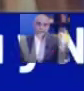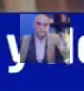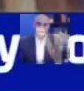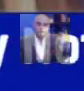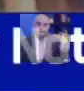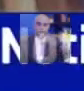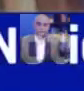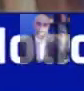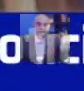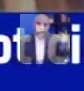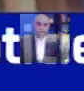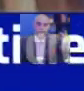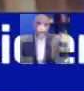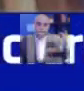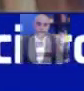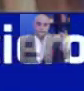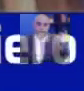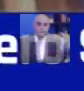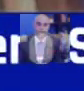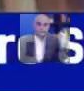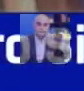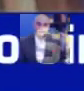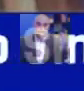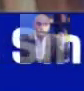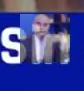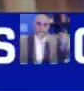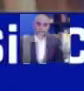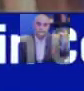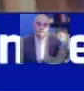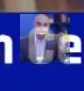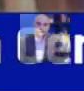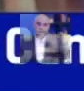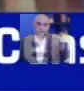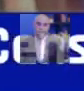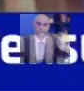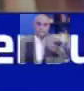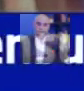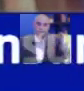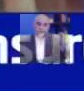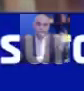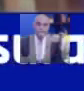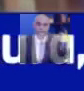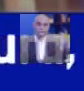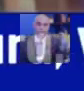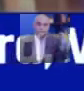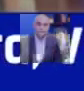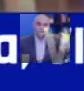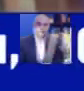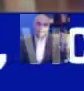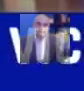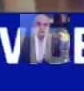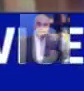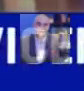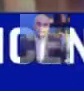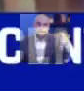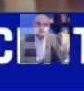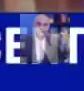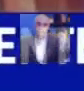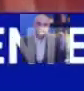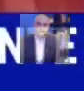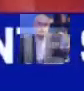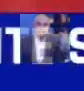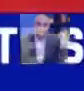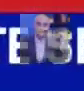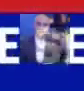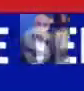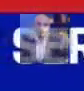comunitaria, con un enfoque de derechos humanos, con un enfoque que respete los territorios de los pueblos originarios, los territorios de